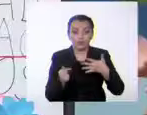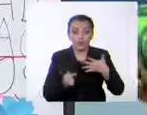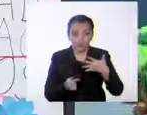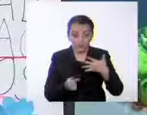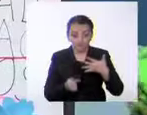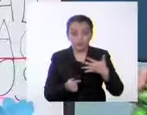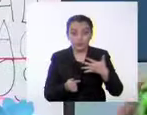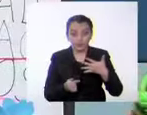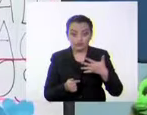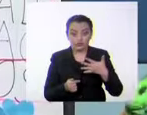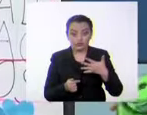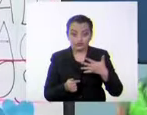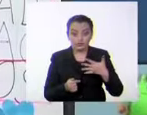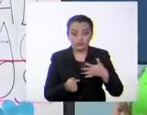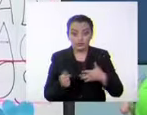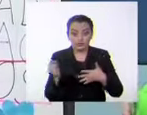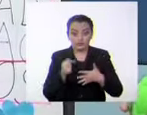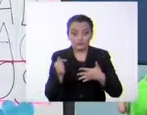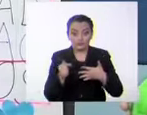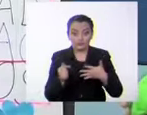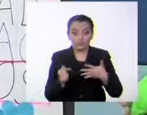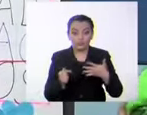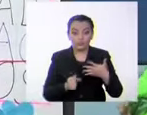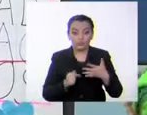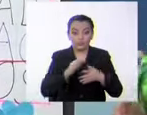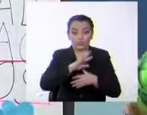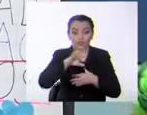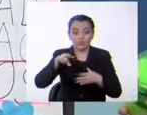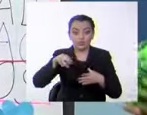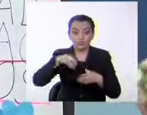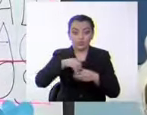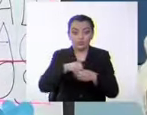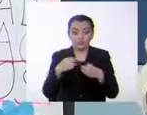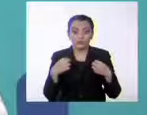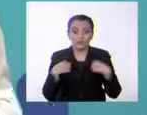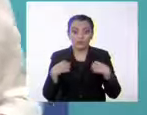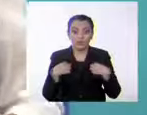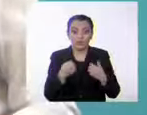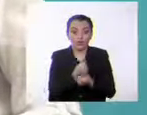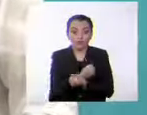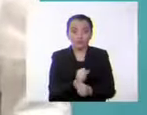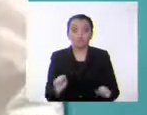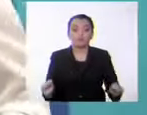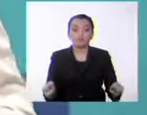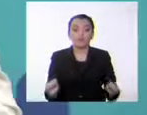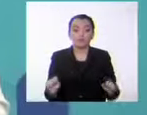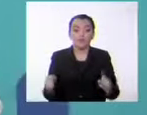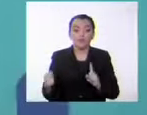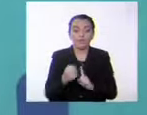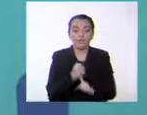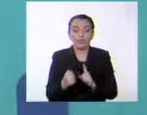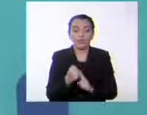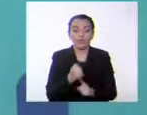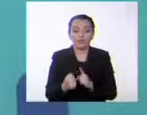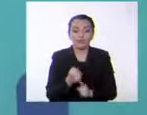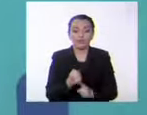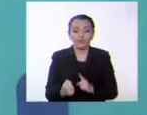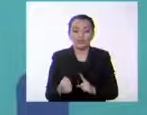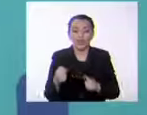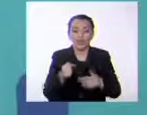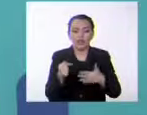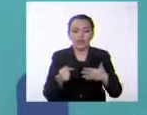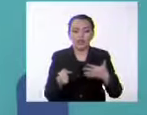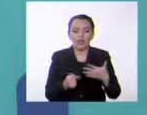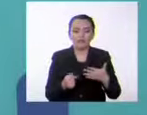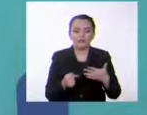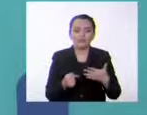ver con los derechos. La ley integral. La ley integral para una vida libre de violencia de las mujeres. Esto es muy importante porque ahí registra, por